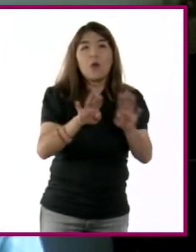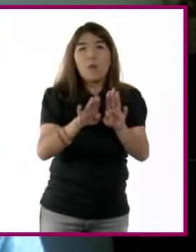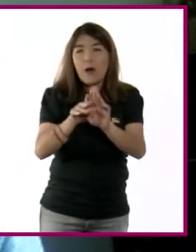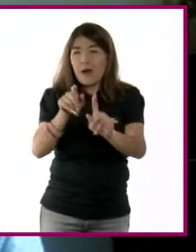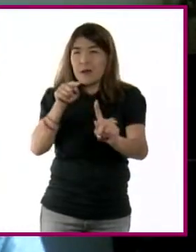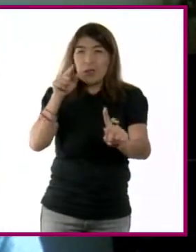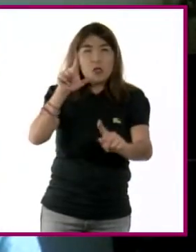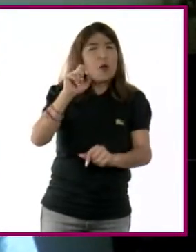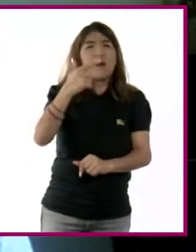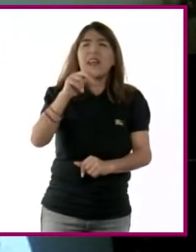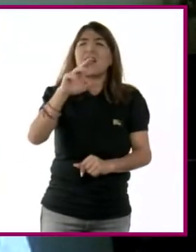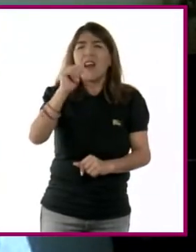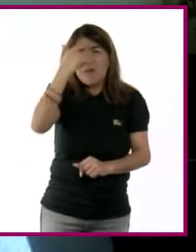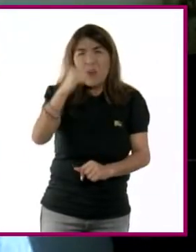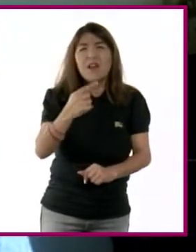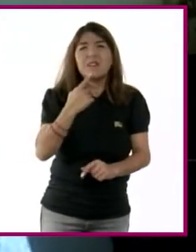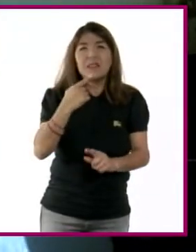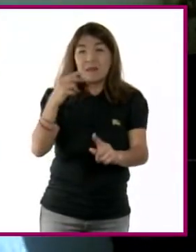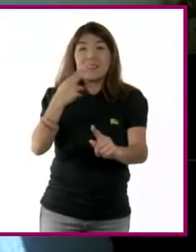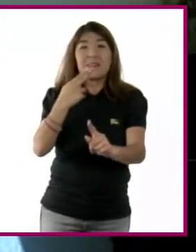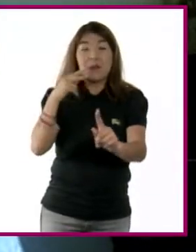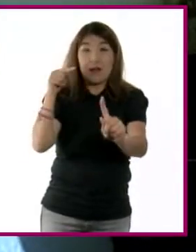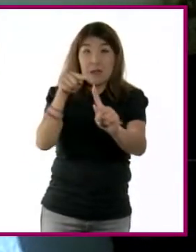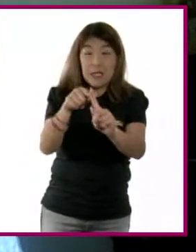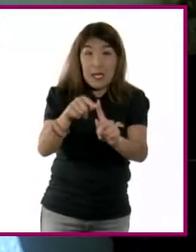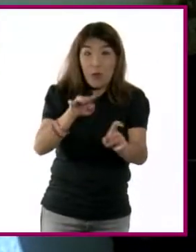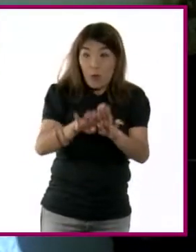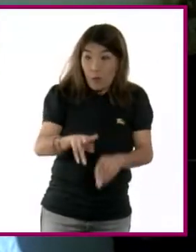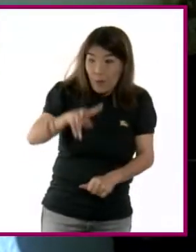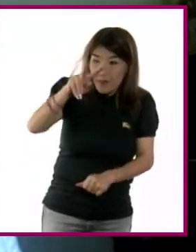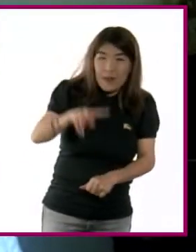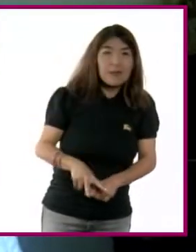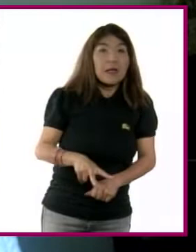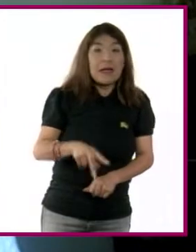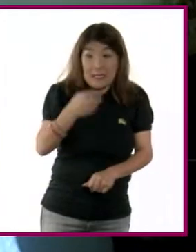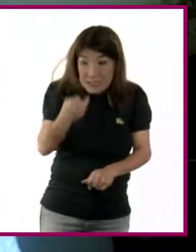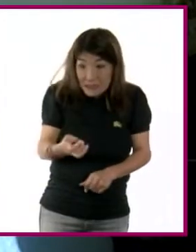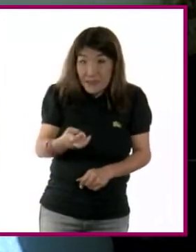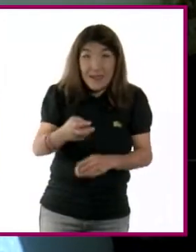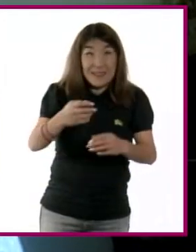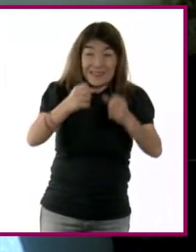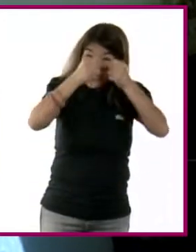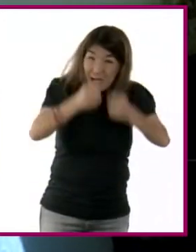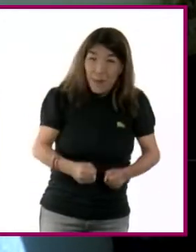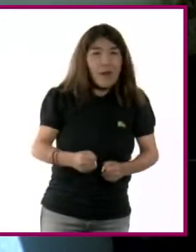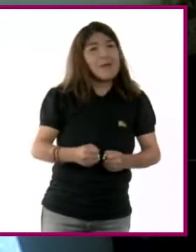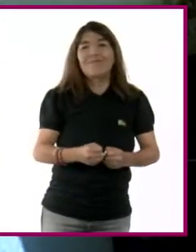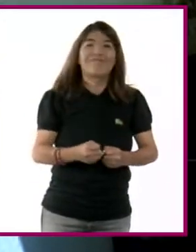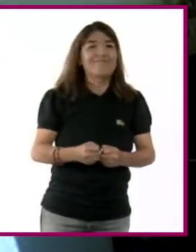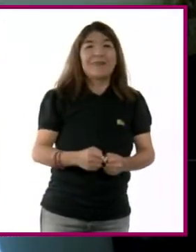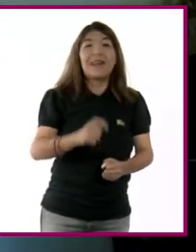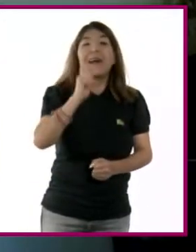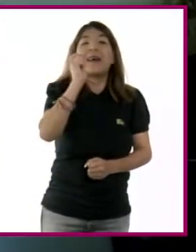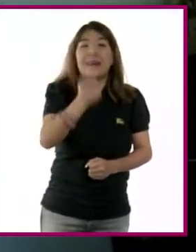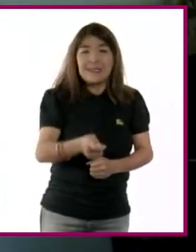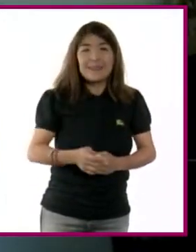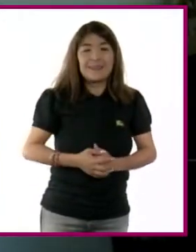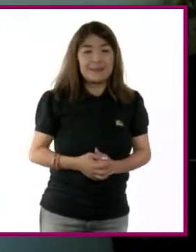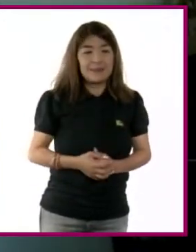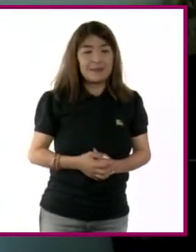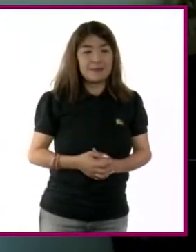que la lógica no necesariamente, o más bien no te lleva a la verdad absoluta. Más bien lo que hace